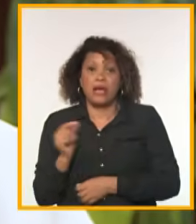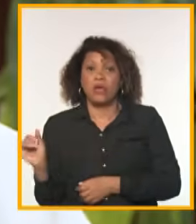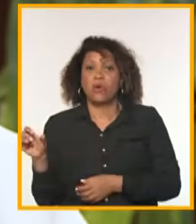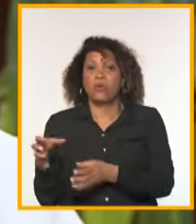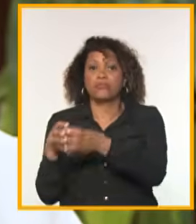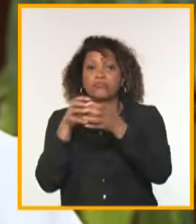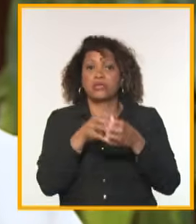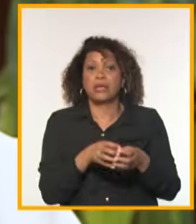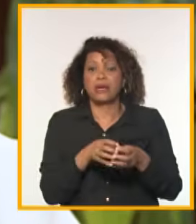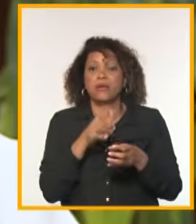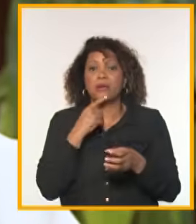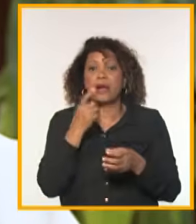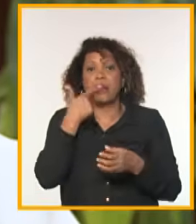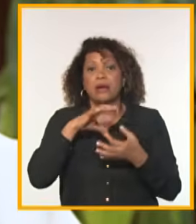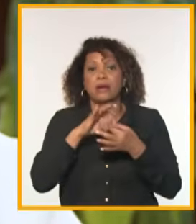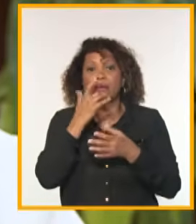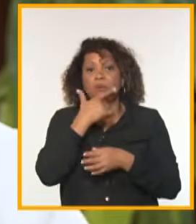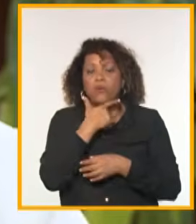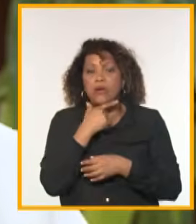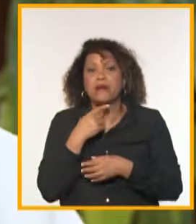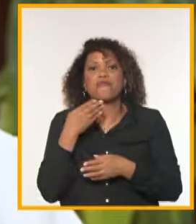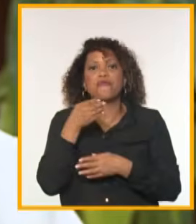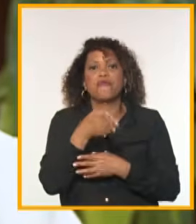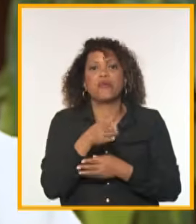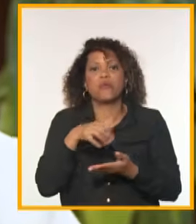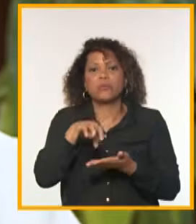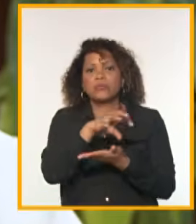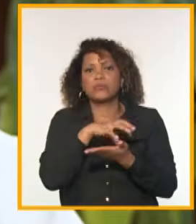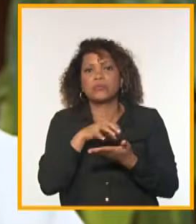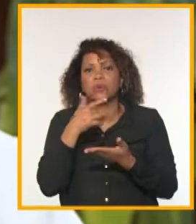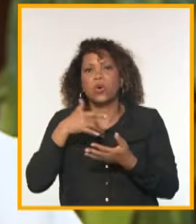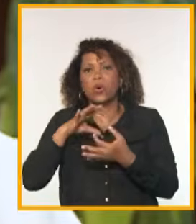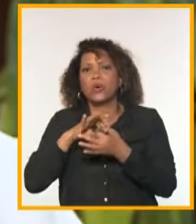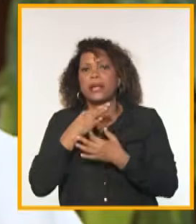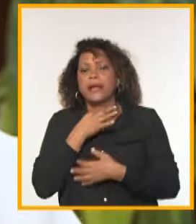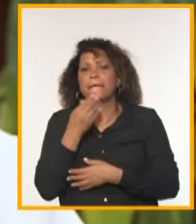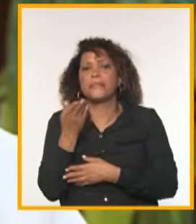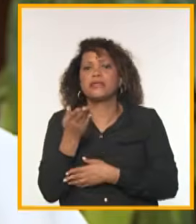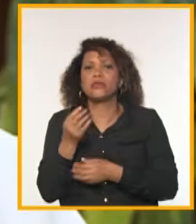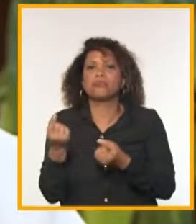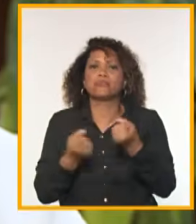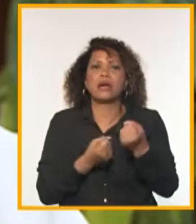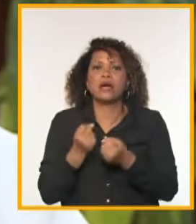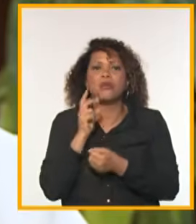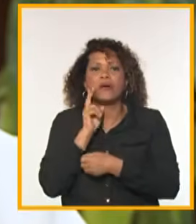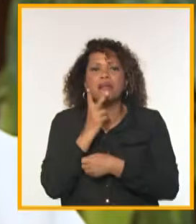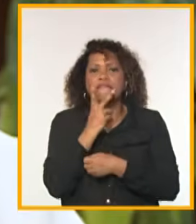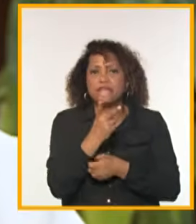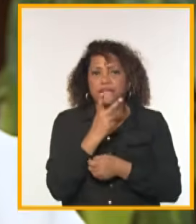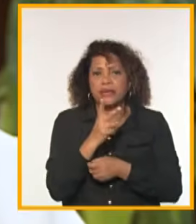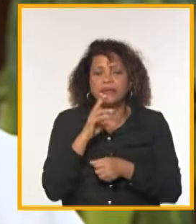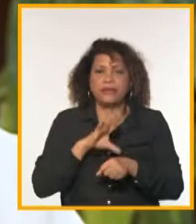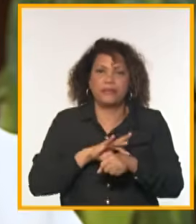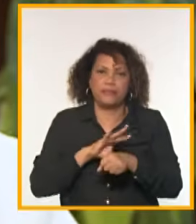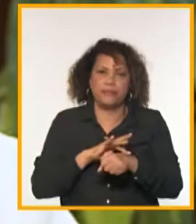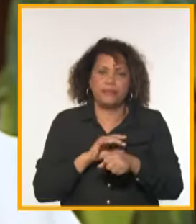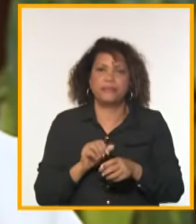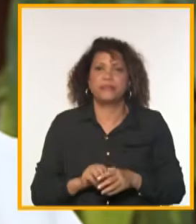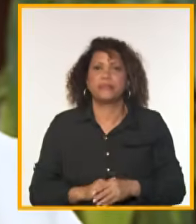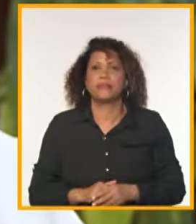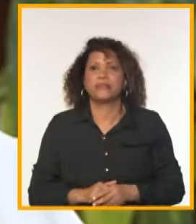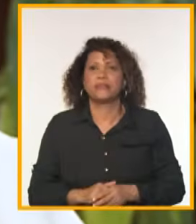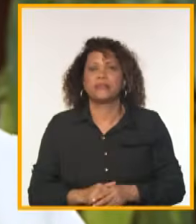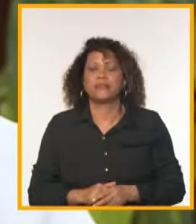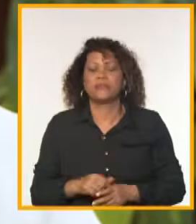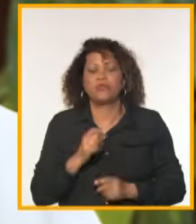Angola fueron a una recepción, Jorge pidió un vehículo para ir a ver los pacientes. Eso fue